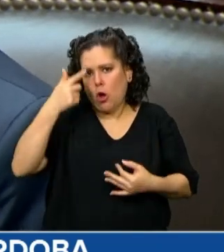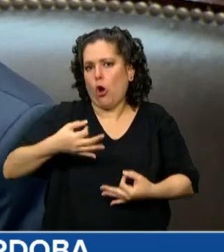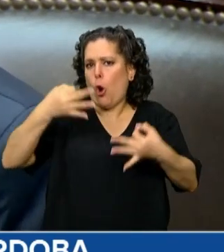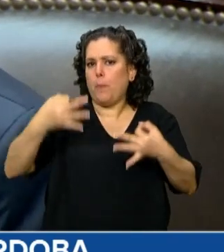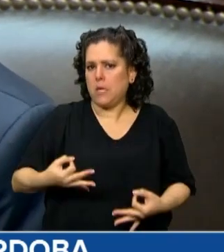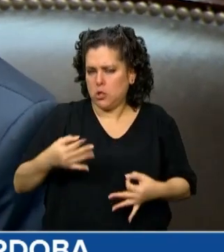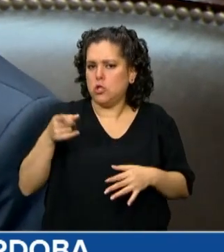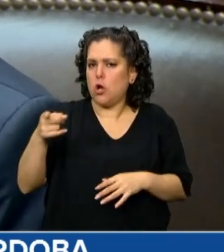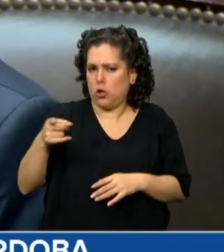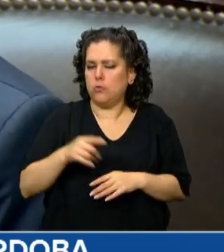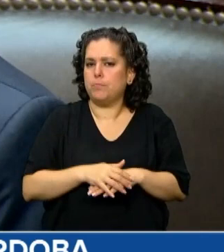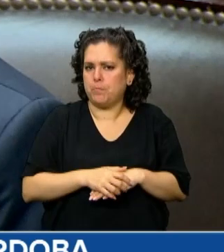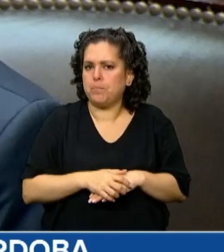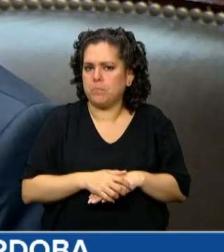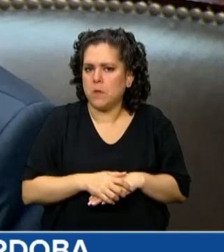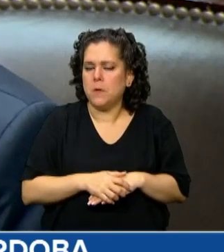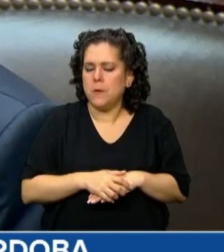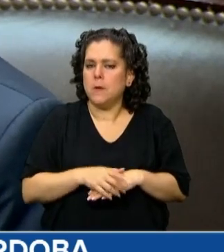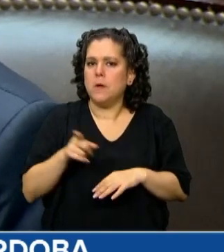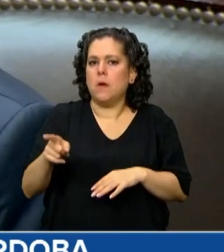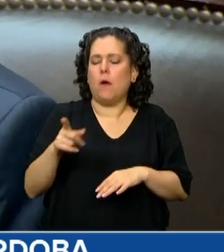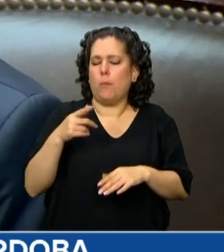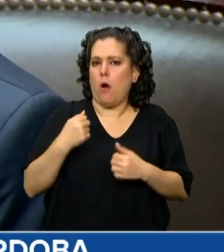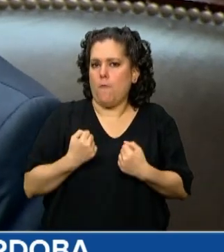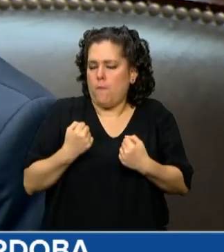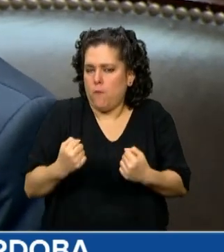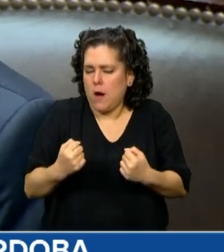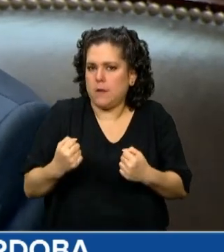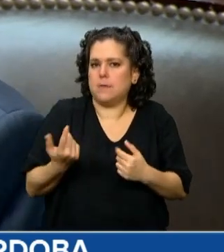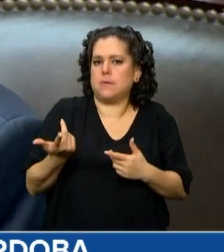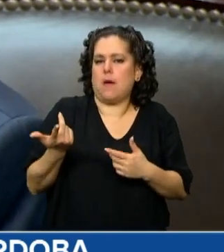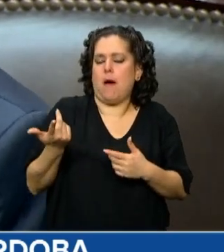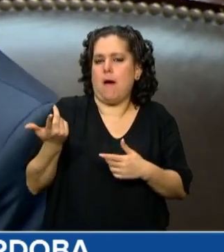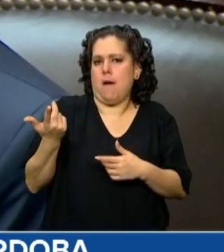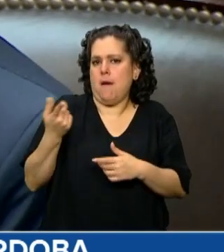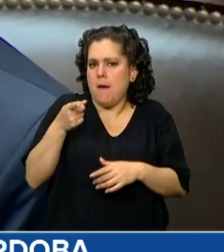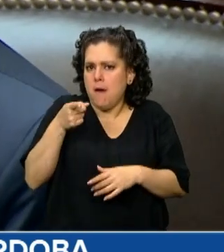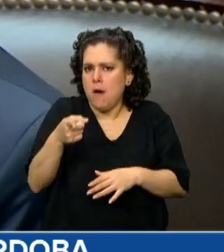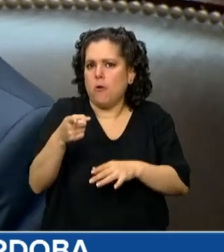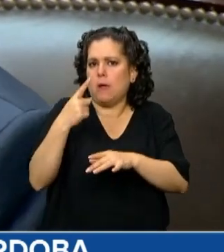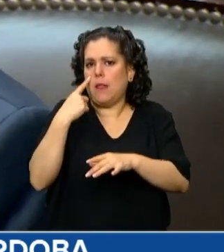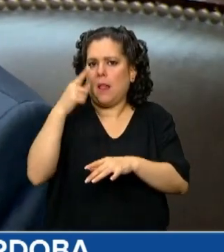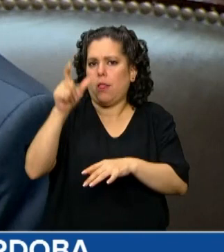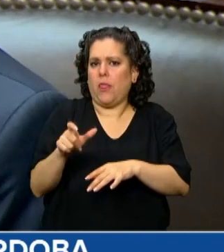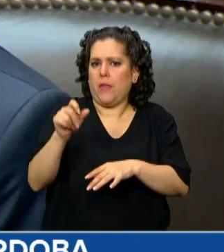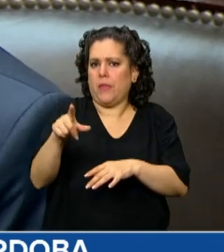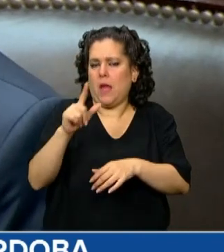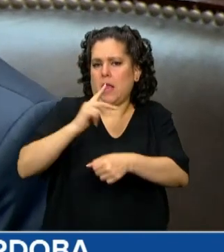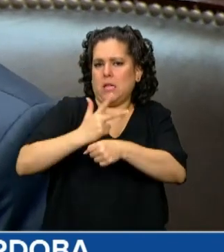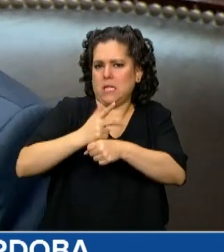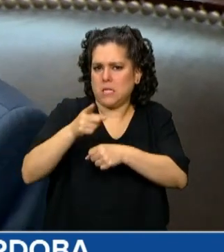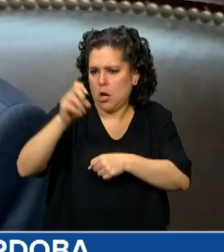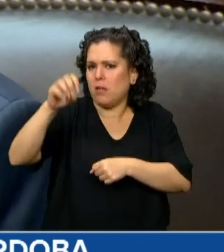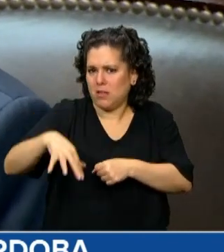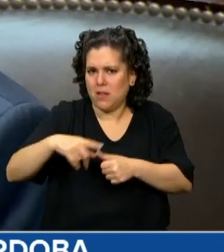cual campeó contra viento y fuego el intendente de la ciudad de Río Tercero, que hoy también nos acompaña, el